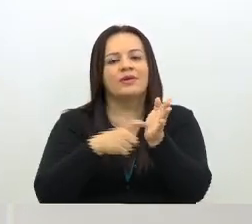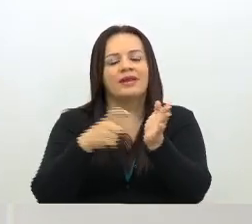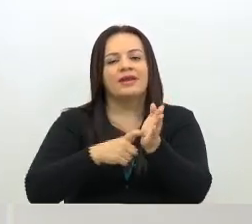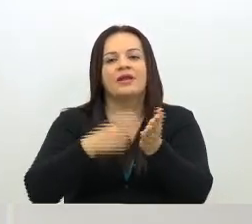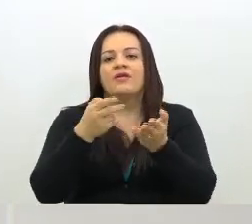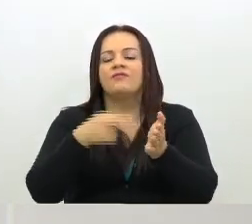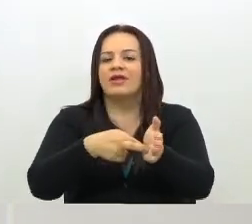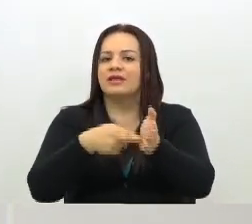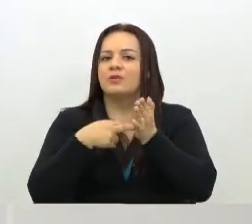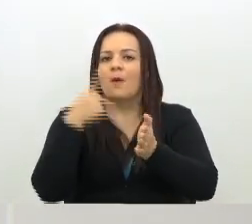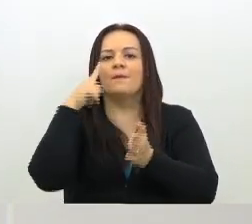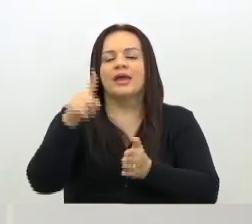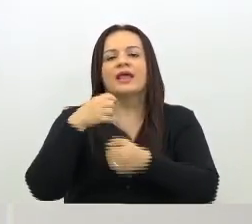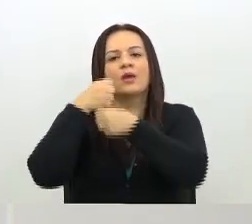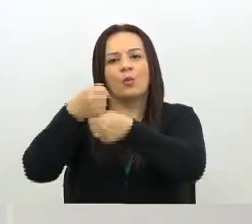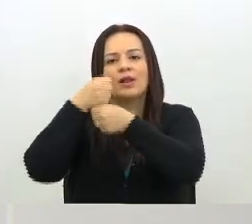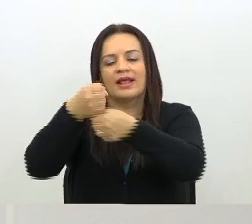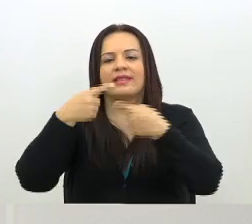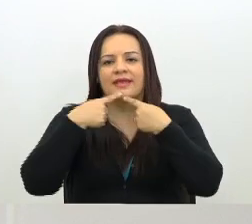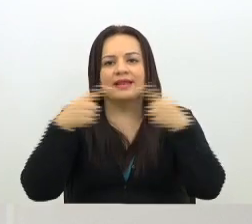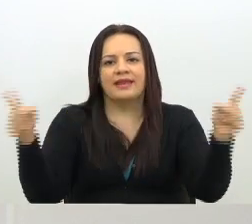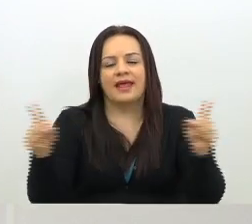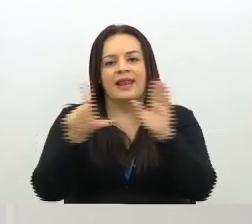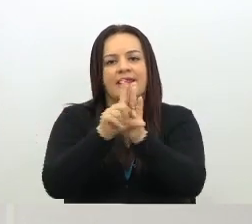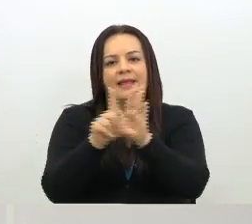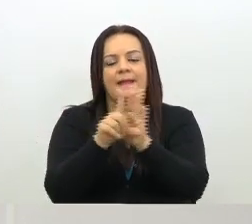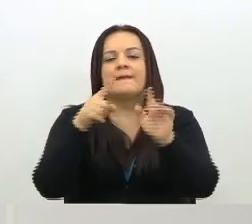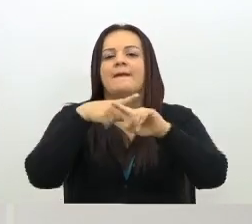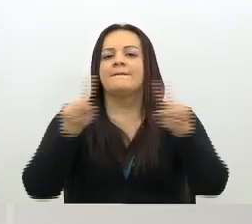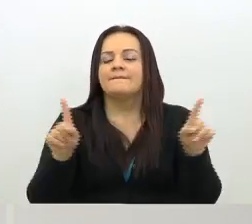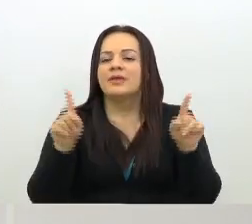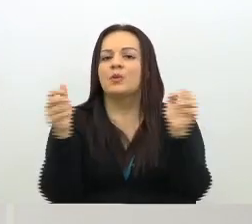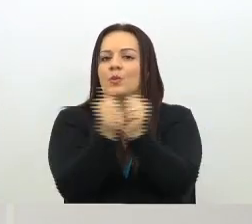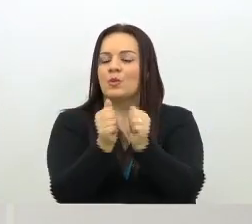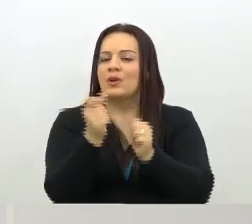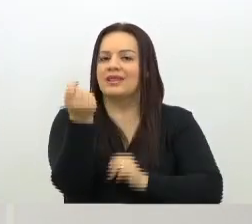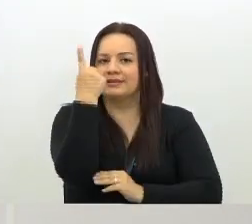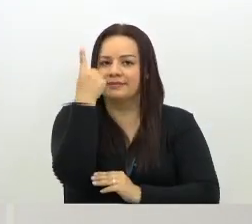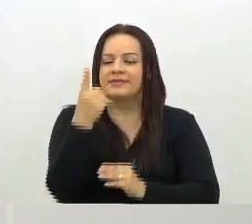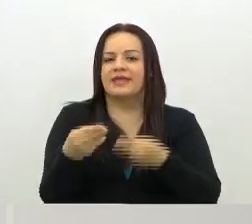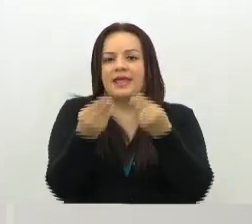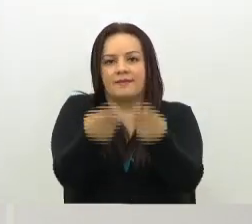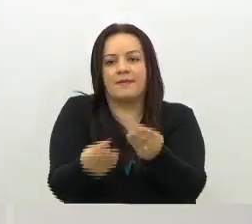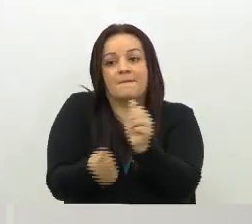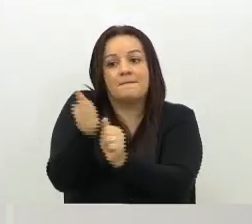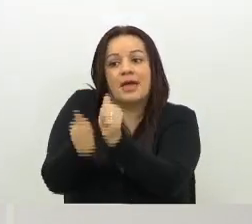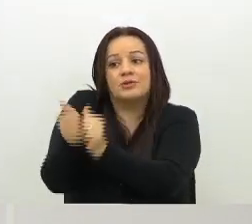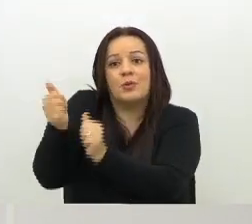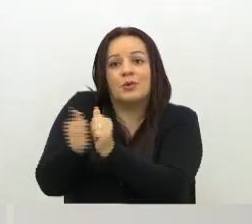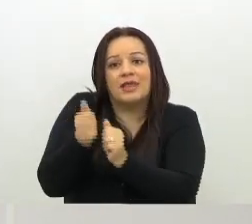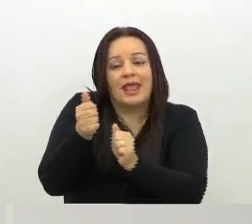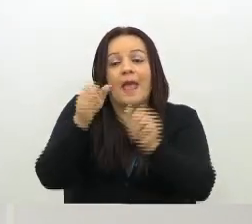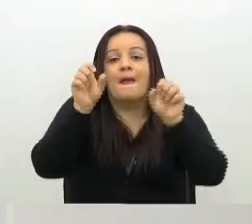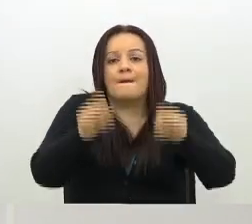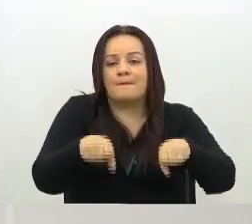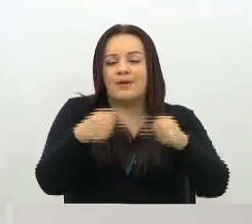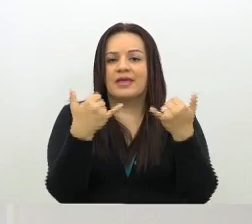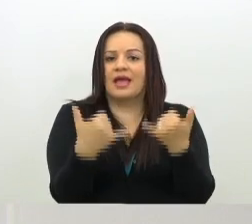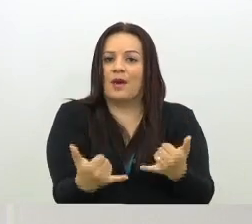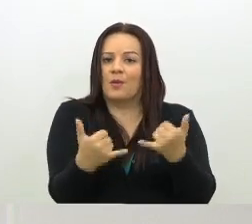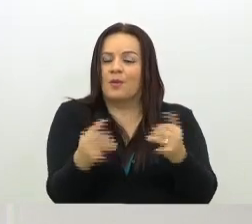para que una huelga sea declarada legal. Sin embargo, con la interpretación que brinda la mayoría, pueden